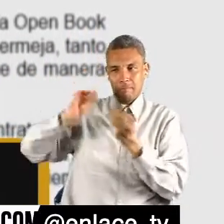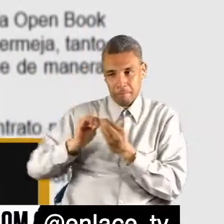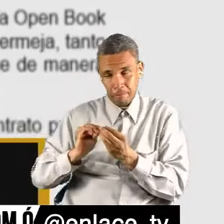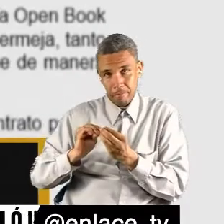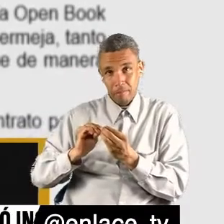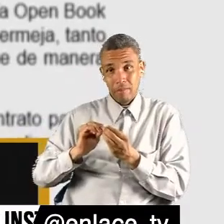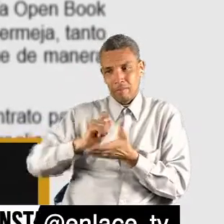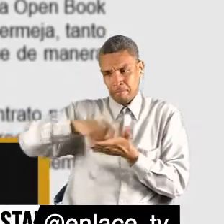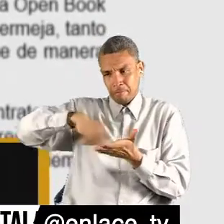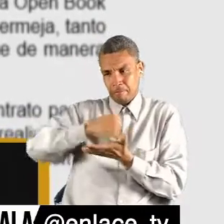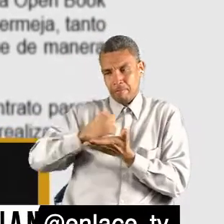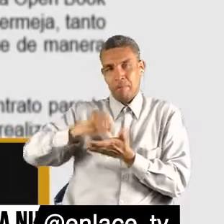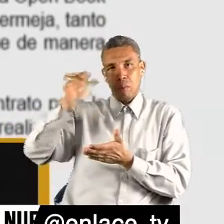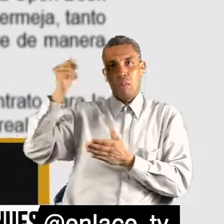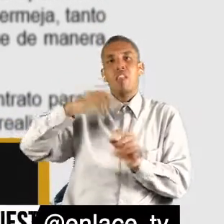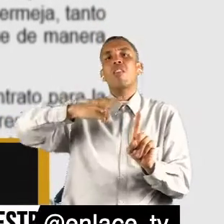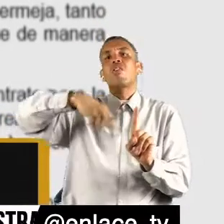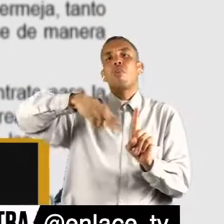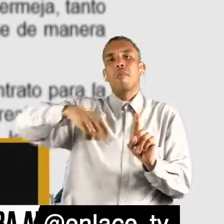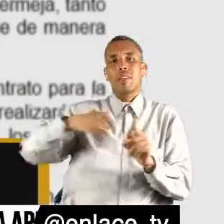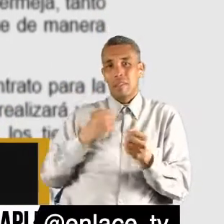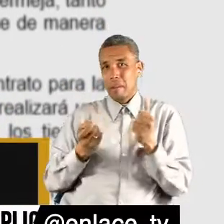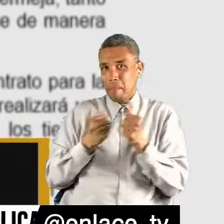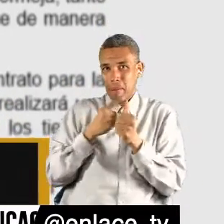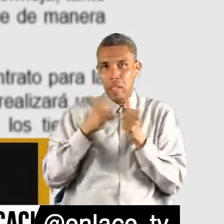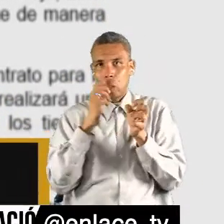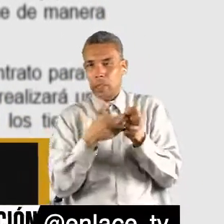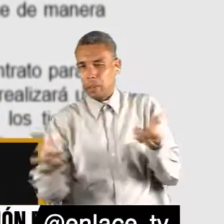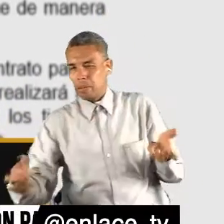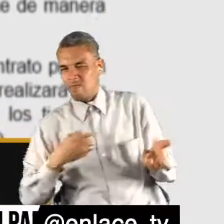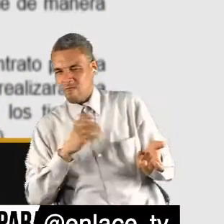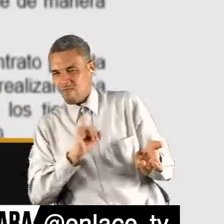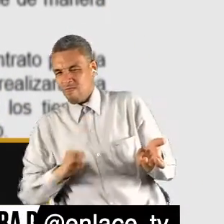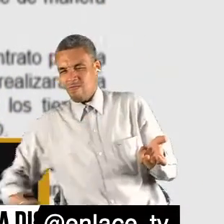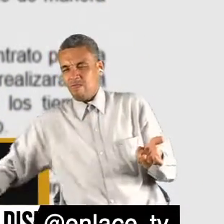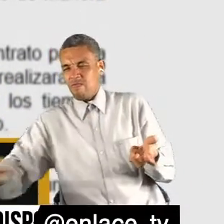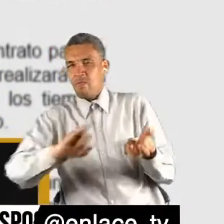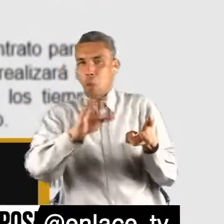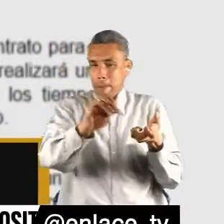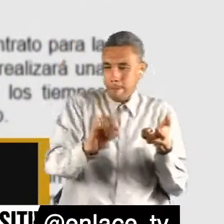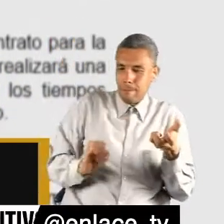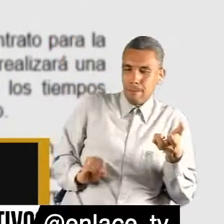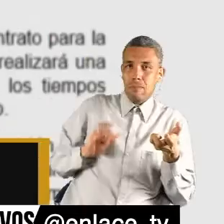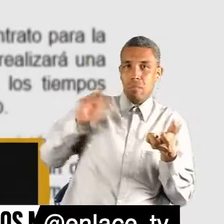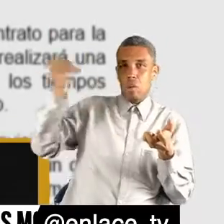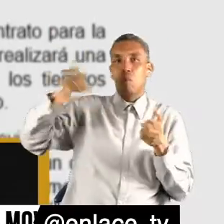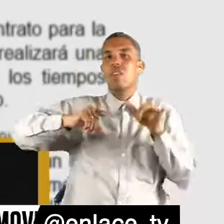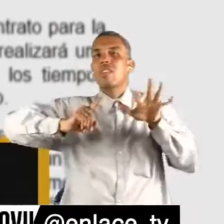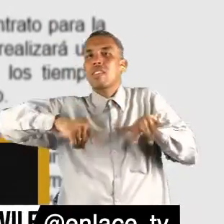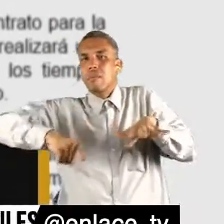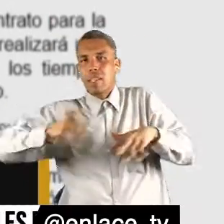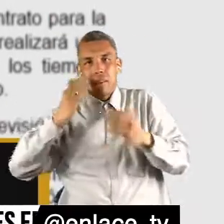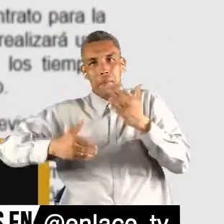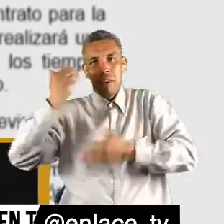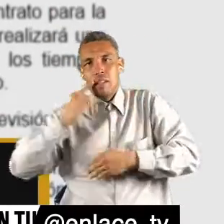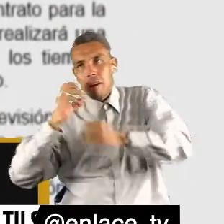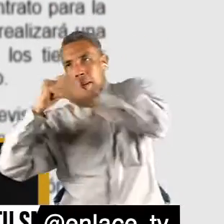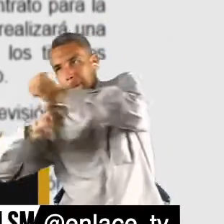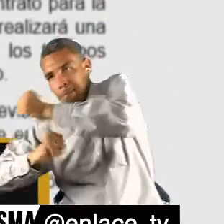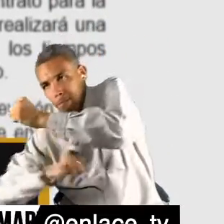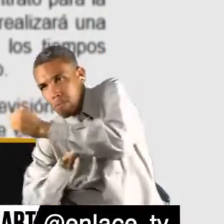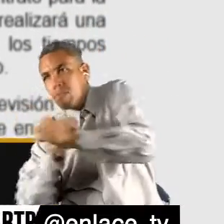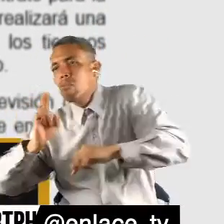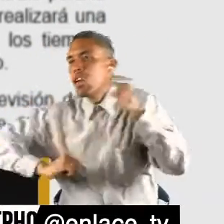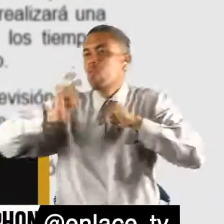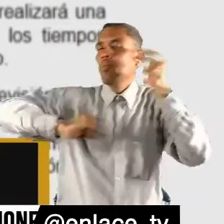básica y 6 meses más para determinar la ingeniería de detalle en una obra cuyo costo será de 120 mil millones de pesos y plazo para su